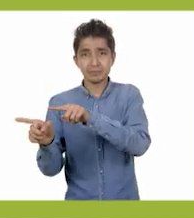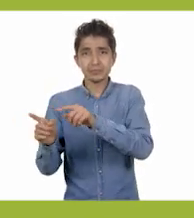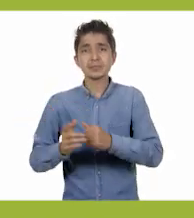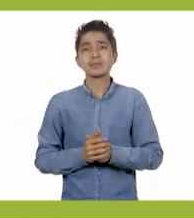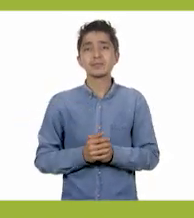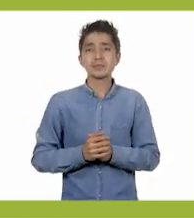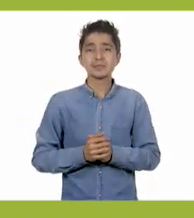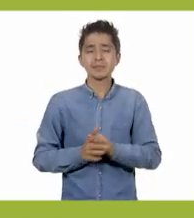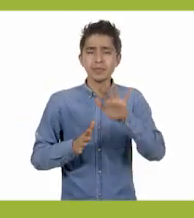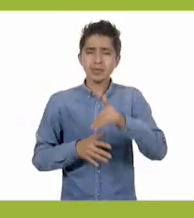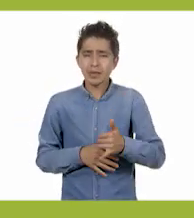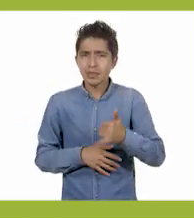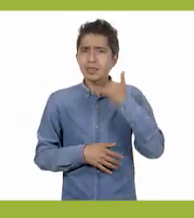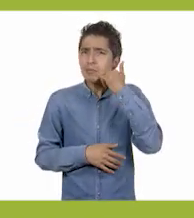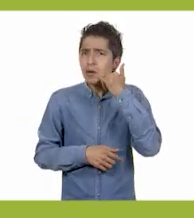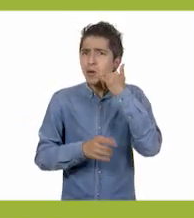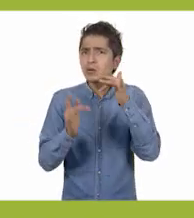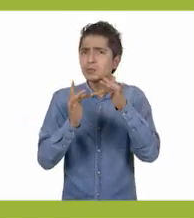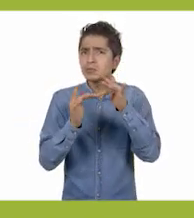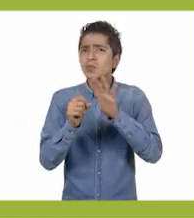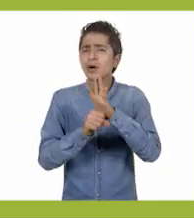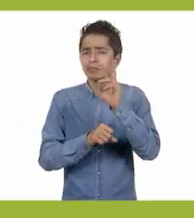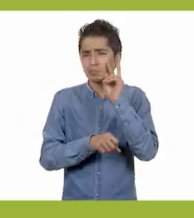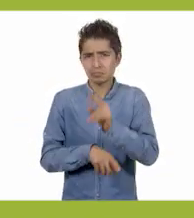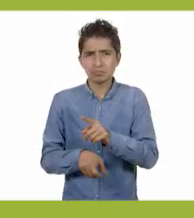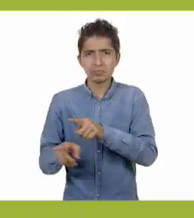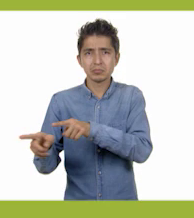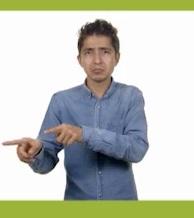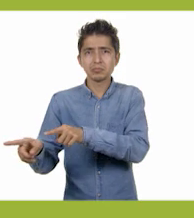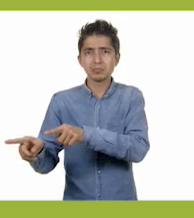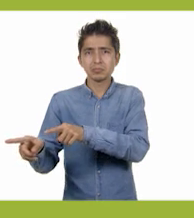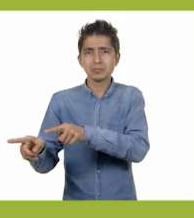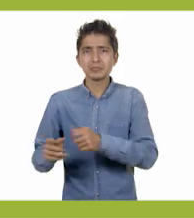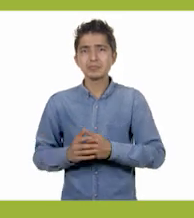@sep.mx. Teléfonos Educatel